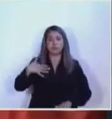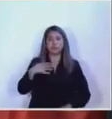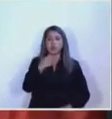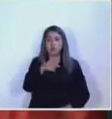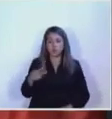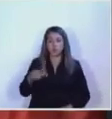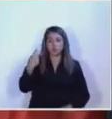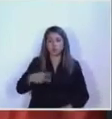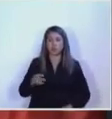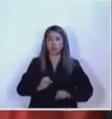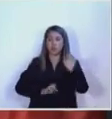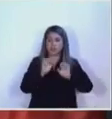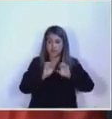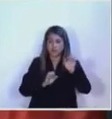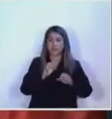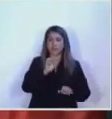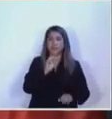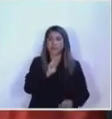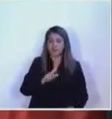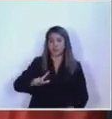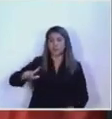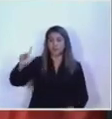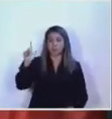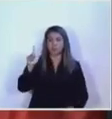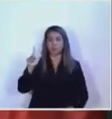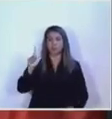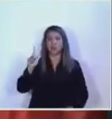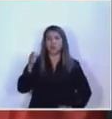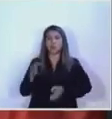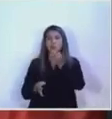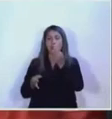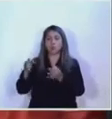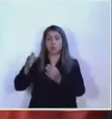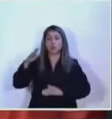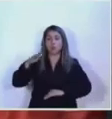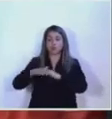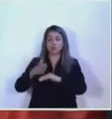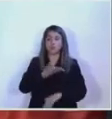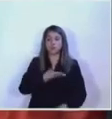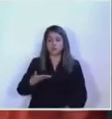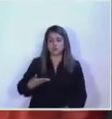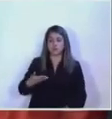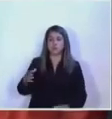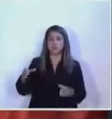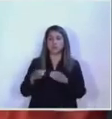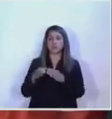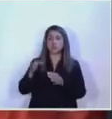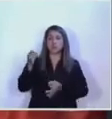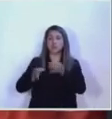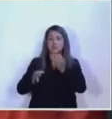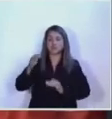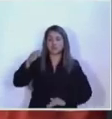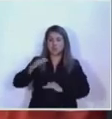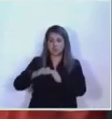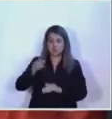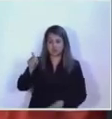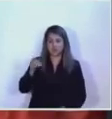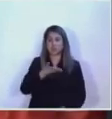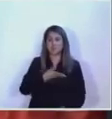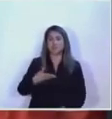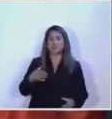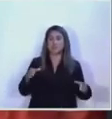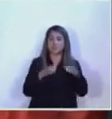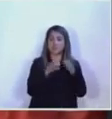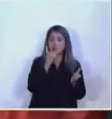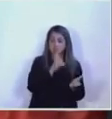los empresarios y emprendedores, al Poder Judicial, nos acompaña el presidente de la Corte Suprema, al presidente de la Cámara de